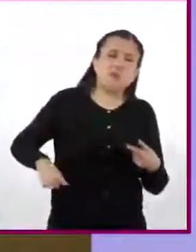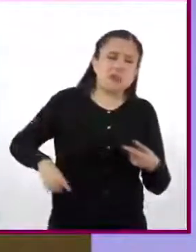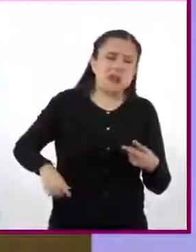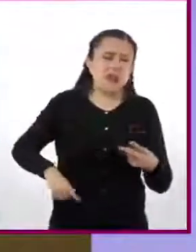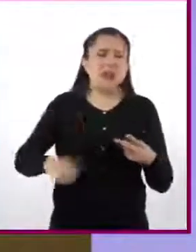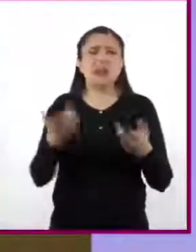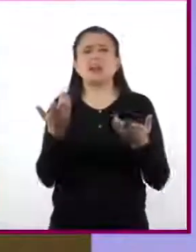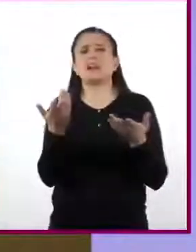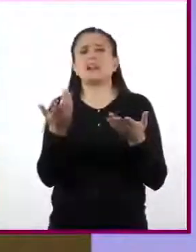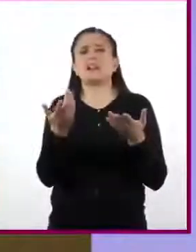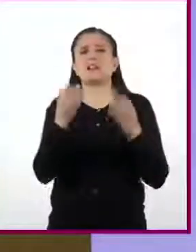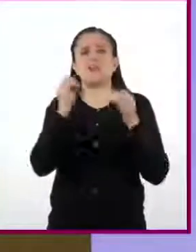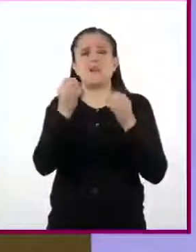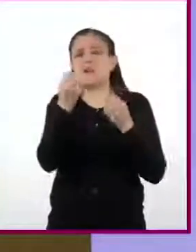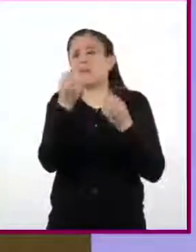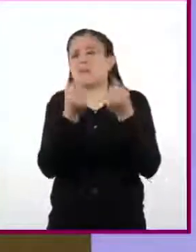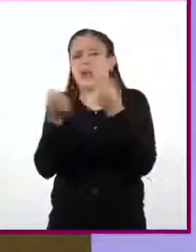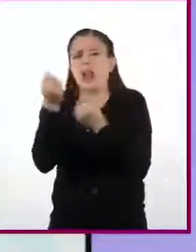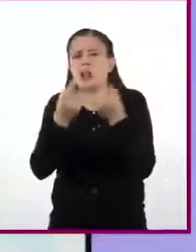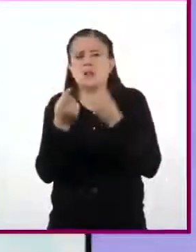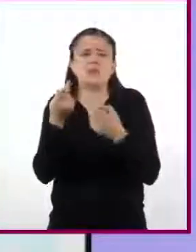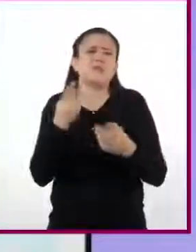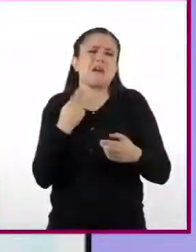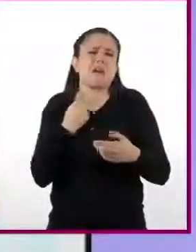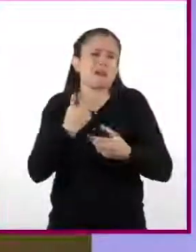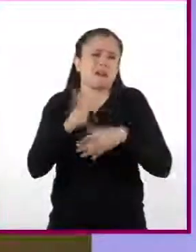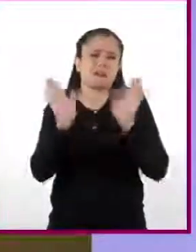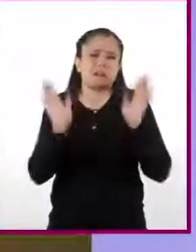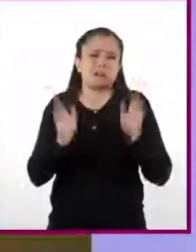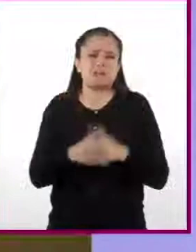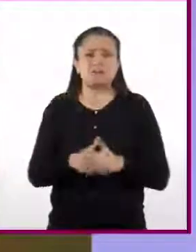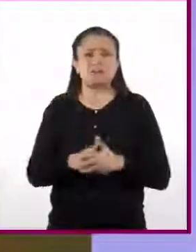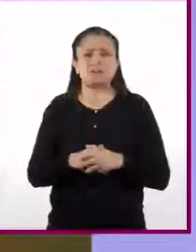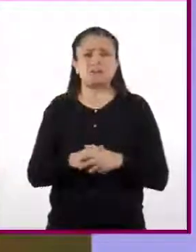o a algún otro partido.